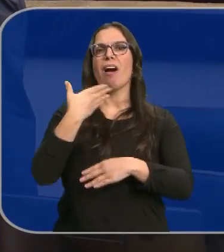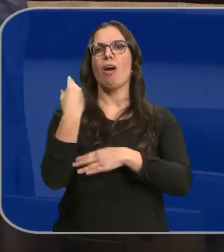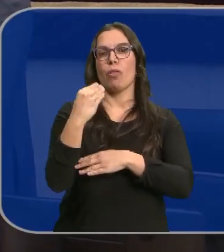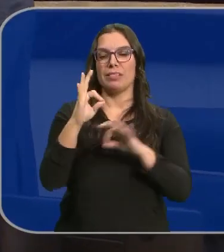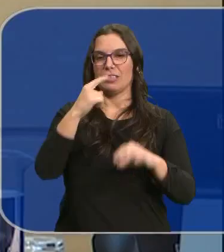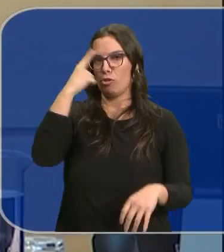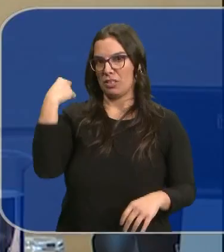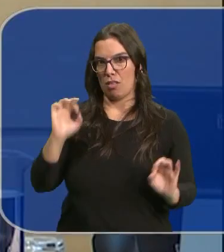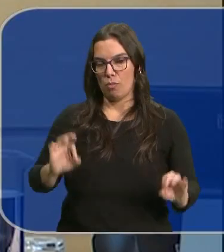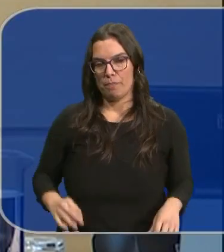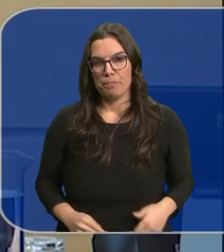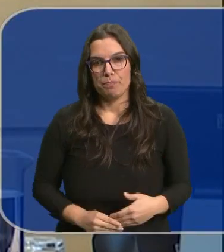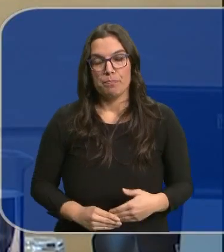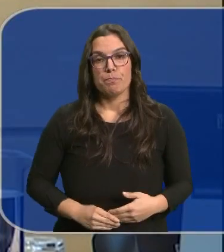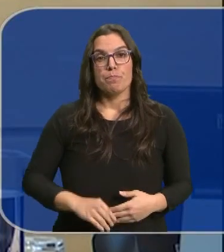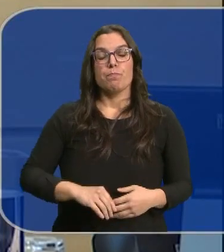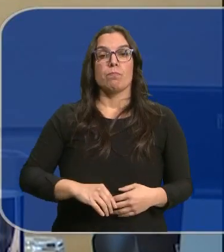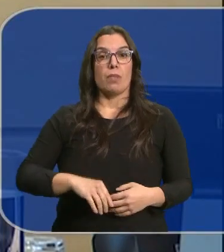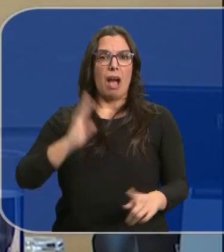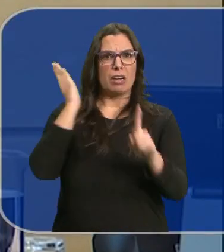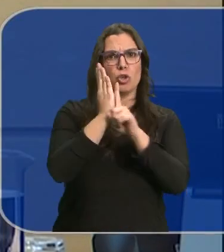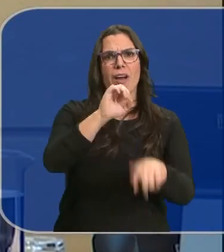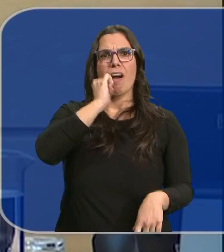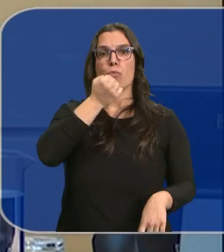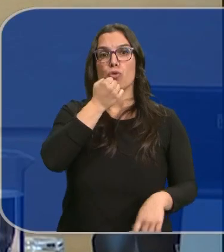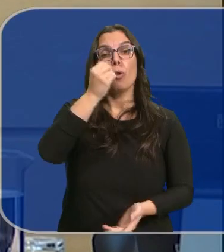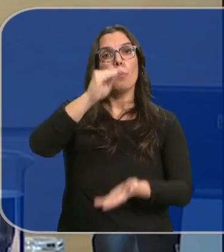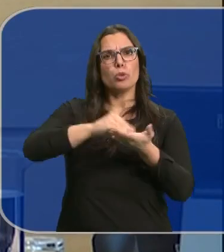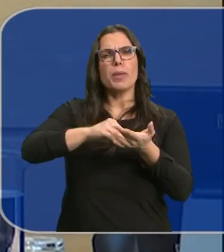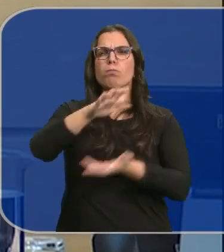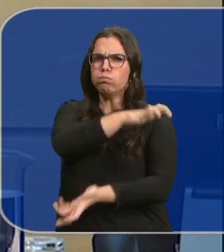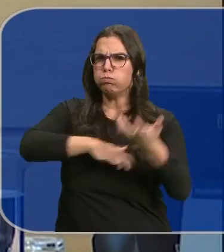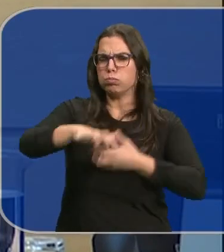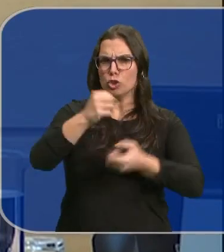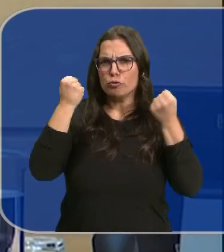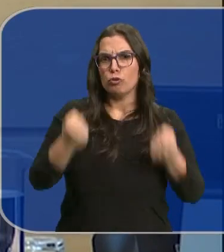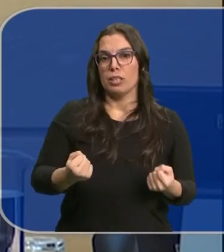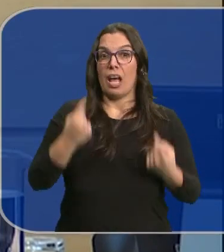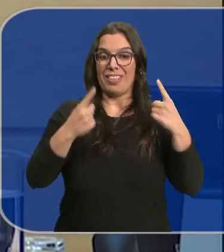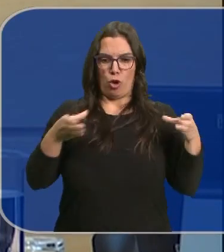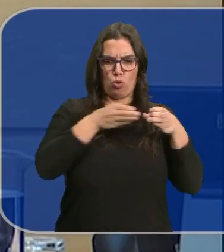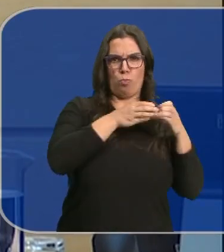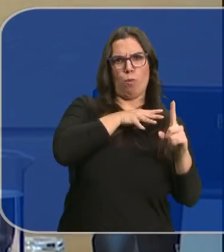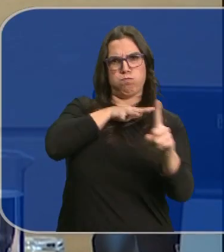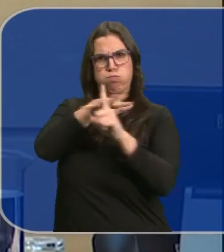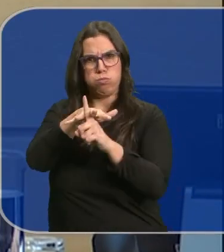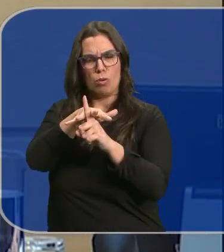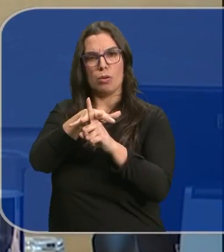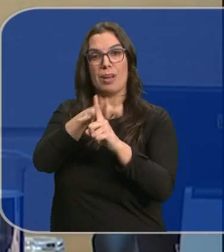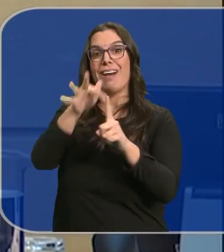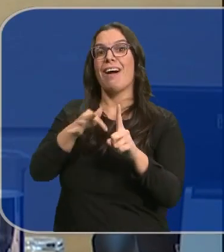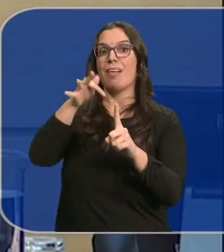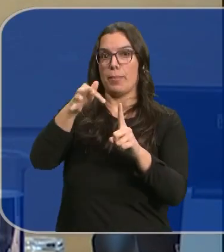el pasado año. Agresiones y abusos que en muchas ocasiones son muy violentos, cometidos en grupo y o para... Eso